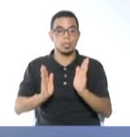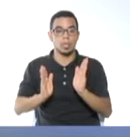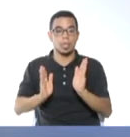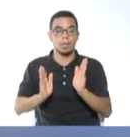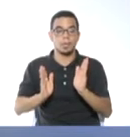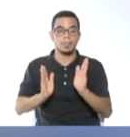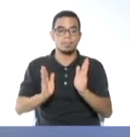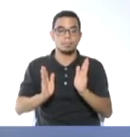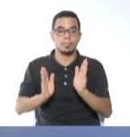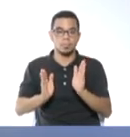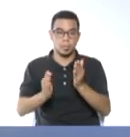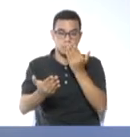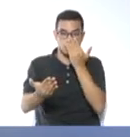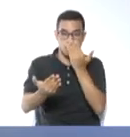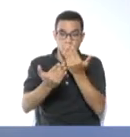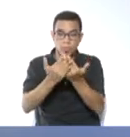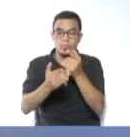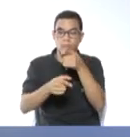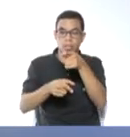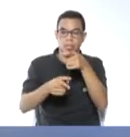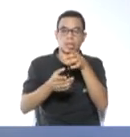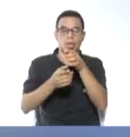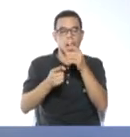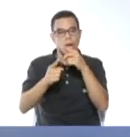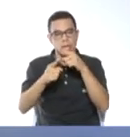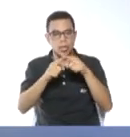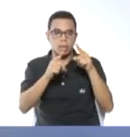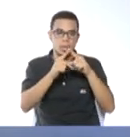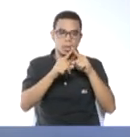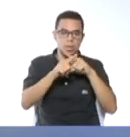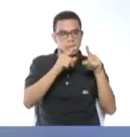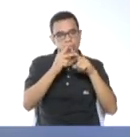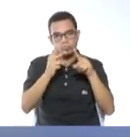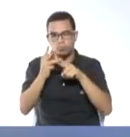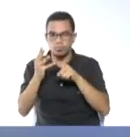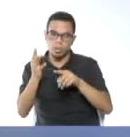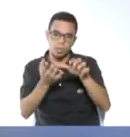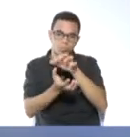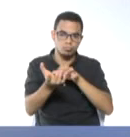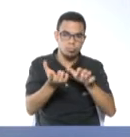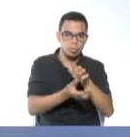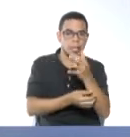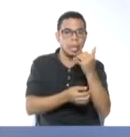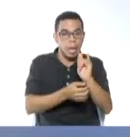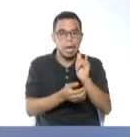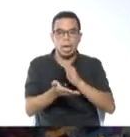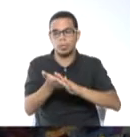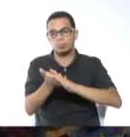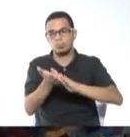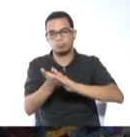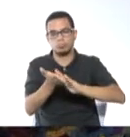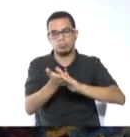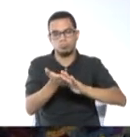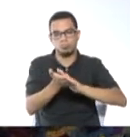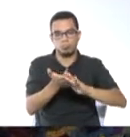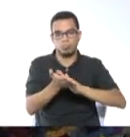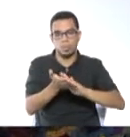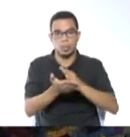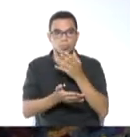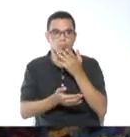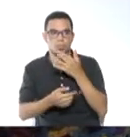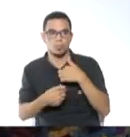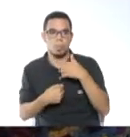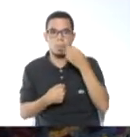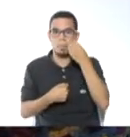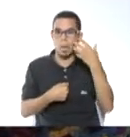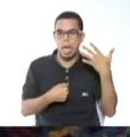vamos a enfrentar una realidad en una sociedad. Si nosotros naciéramos afrodescendientes, si naciéramos blancos,